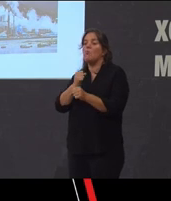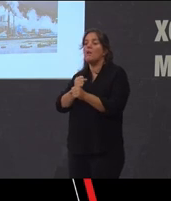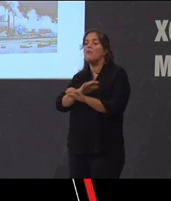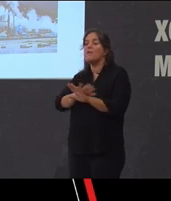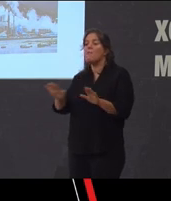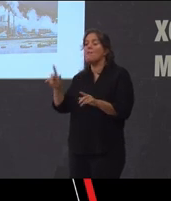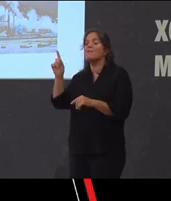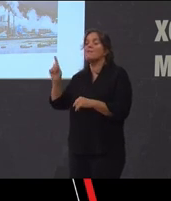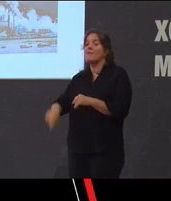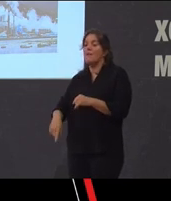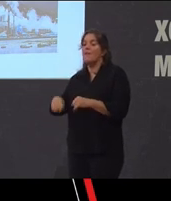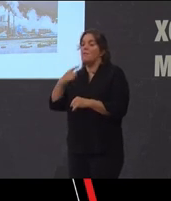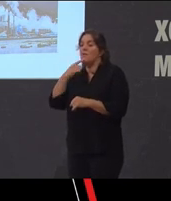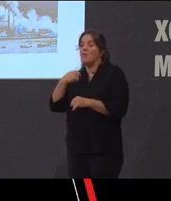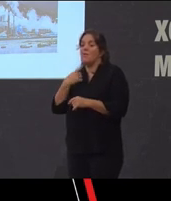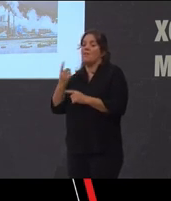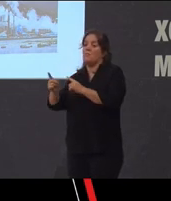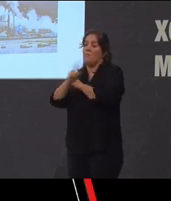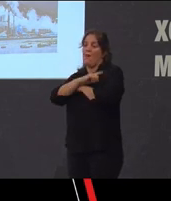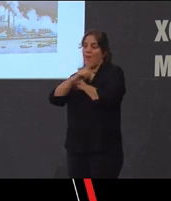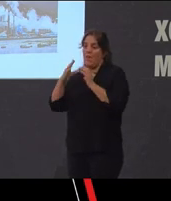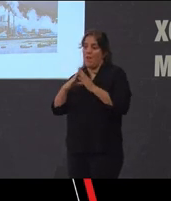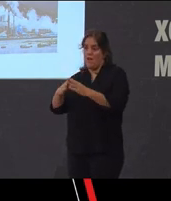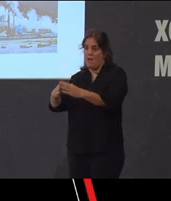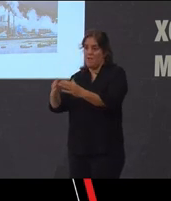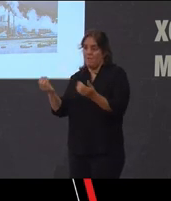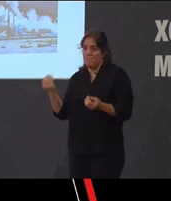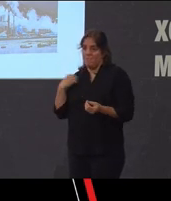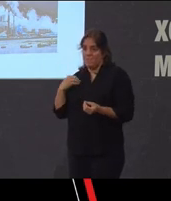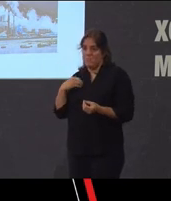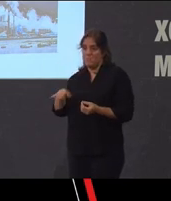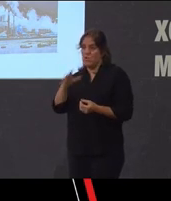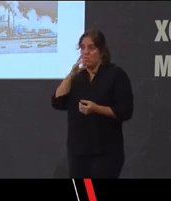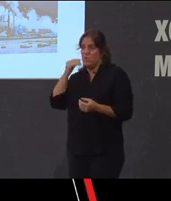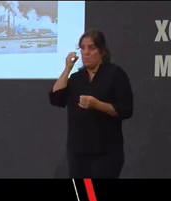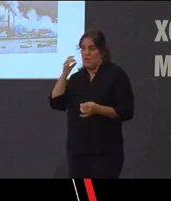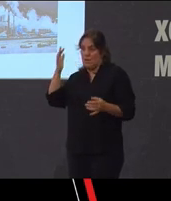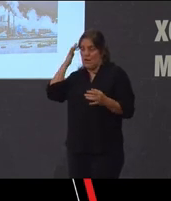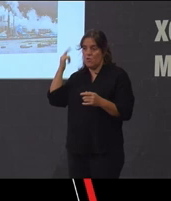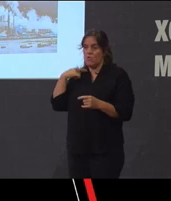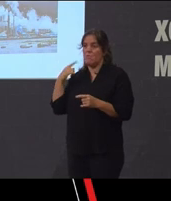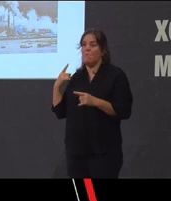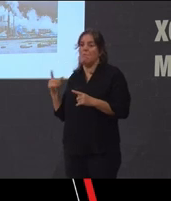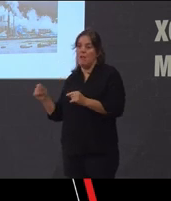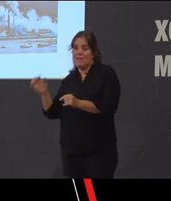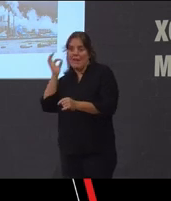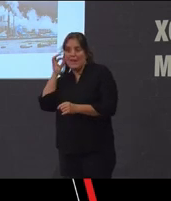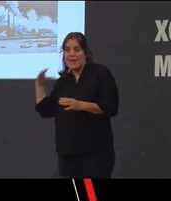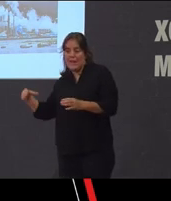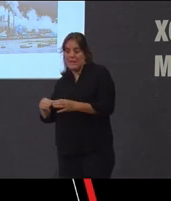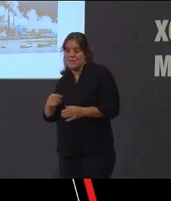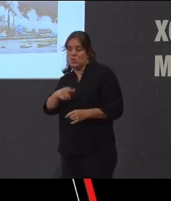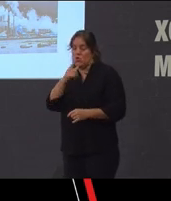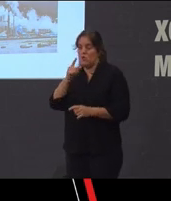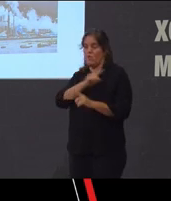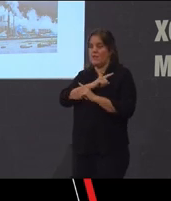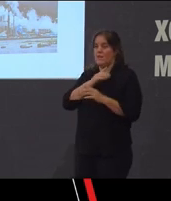tamén estaban membros da Infantería de Marina. Imaginadevos tamén a desproporción de forzas, mariscadoras contra a Infantería de Marina.